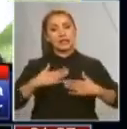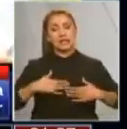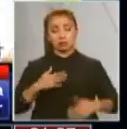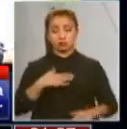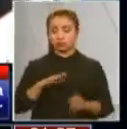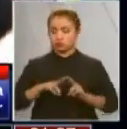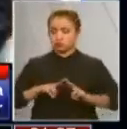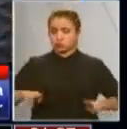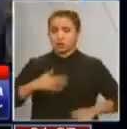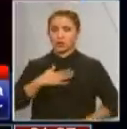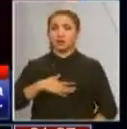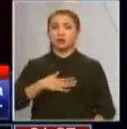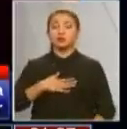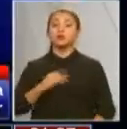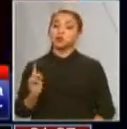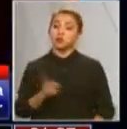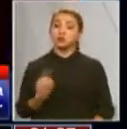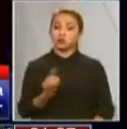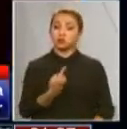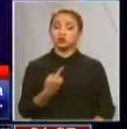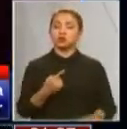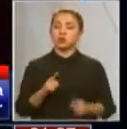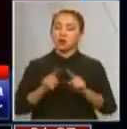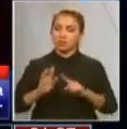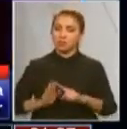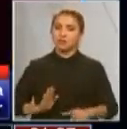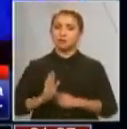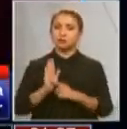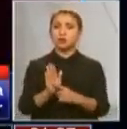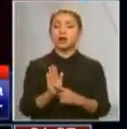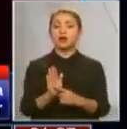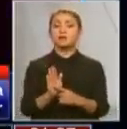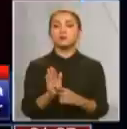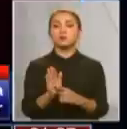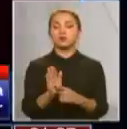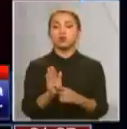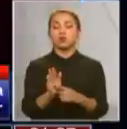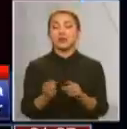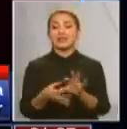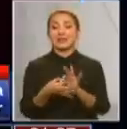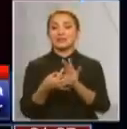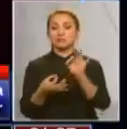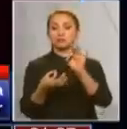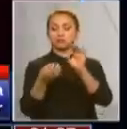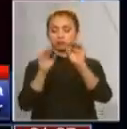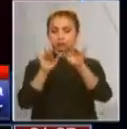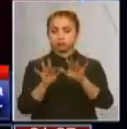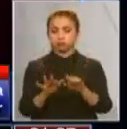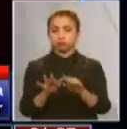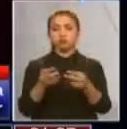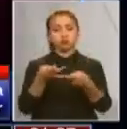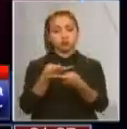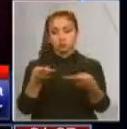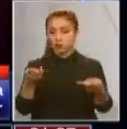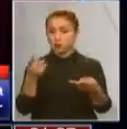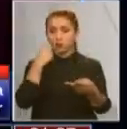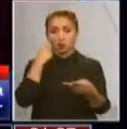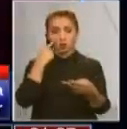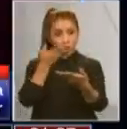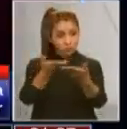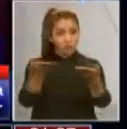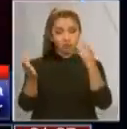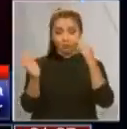parte. Nosotros hemos demostrado a través de los oficios que son de público conocimiento que no